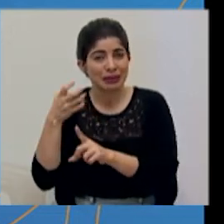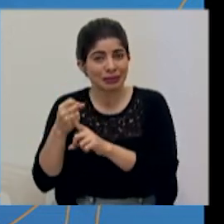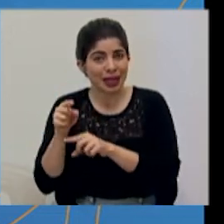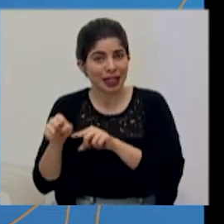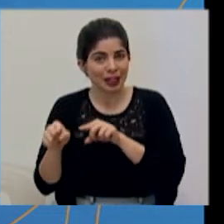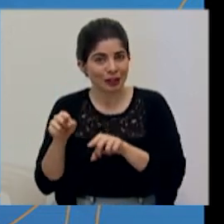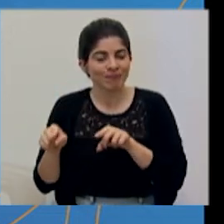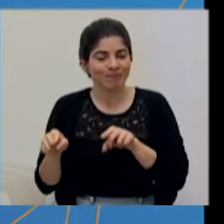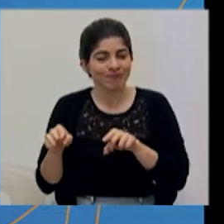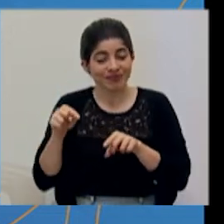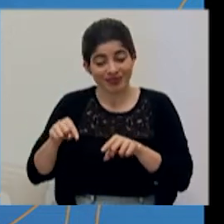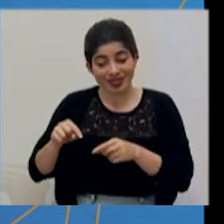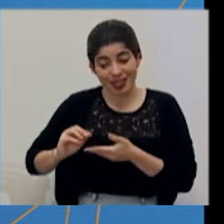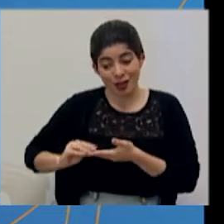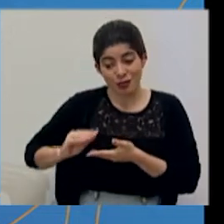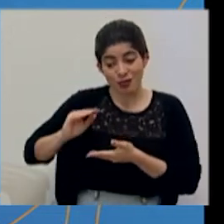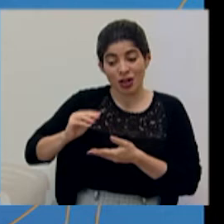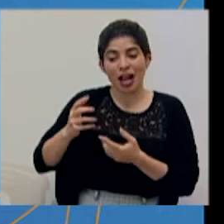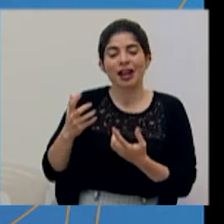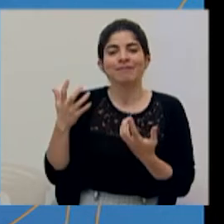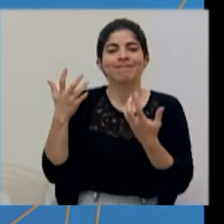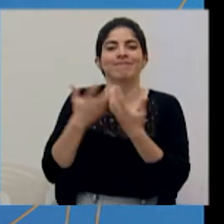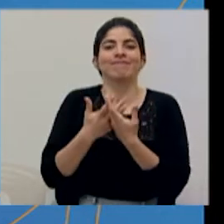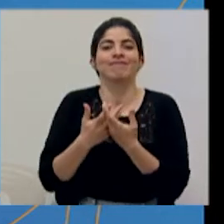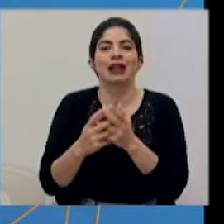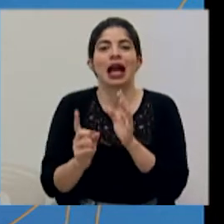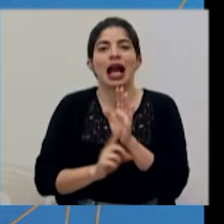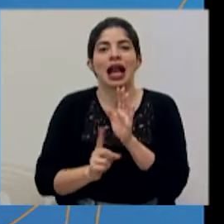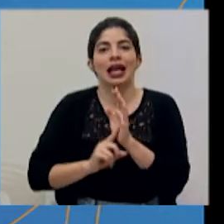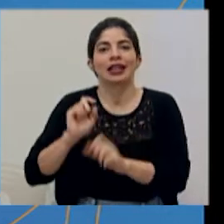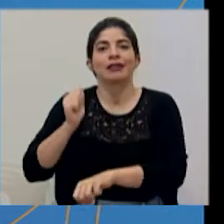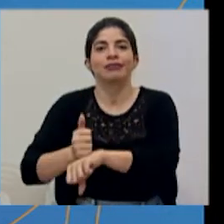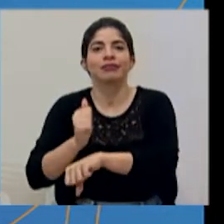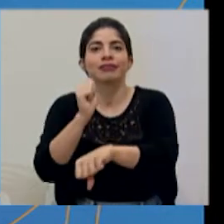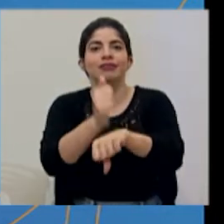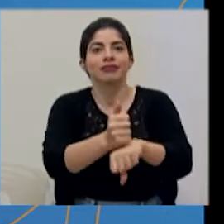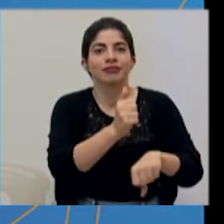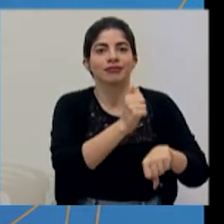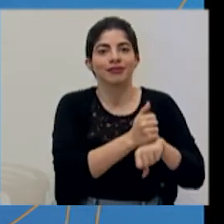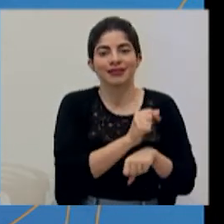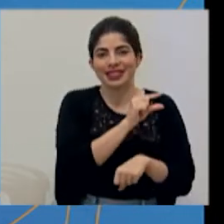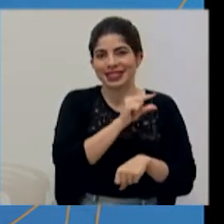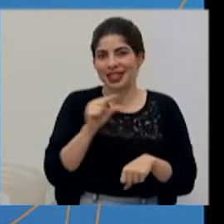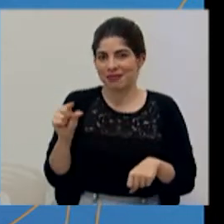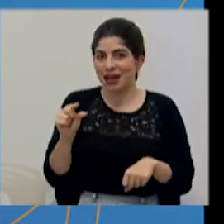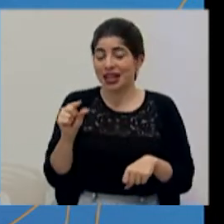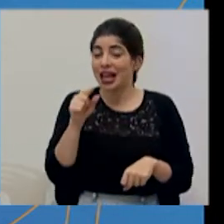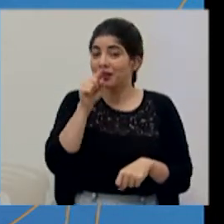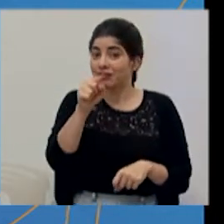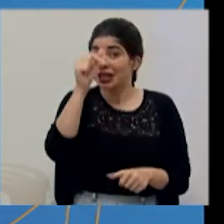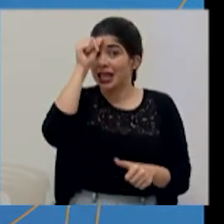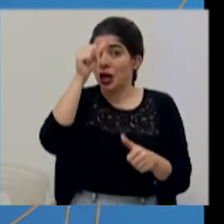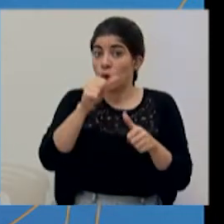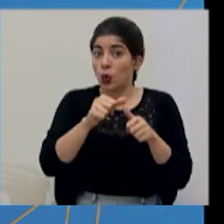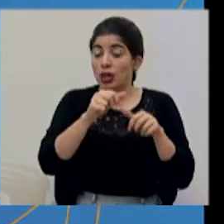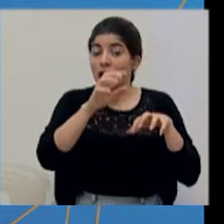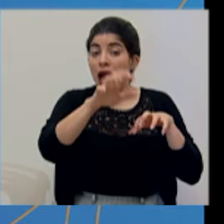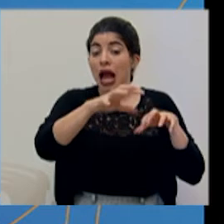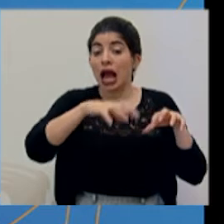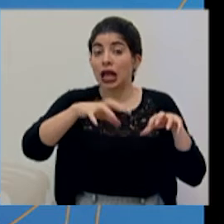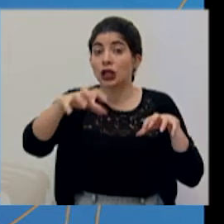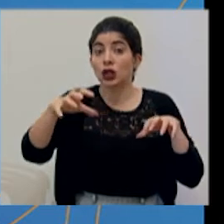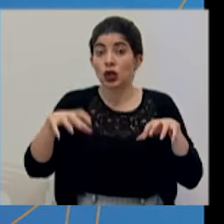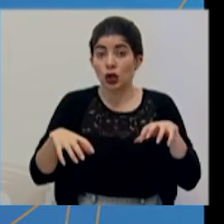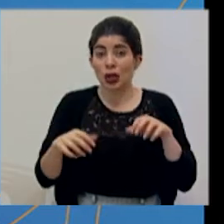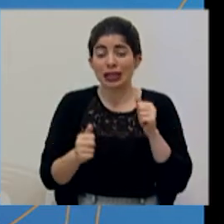coinciden con las alertas que tuvimos vigentes durante toda la semana. Recordemos que los cantones que presentan